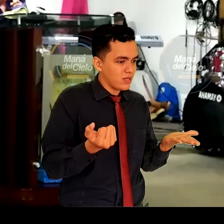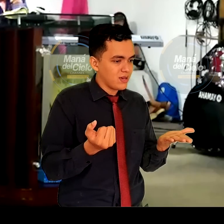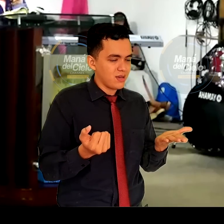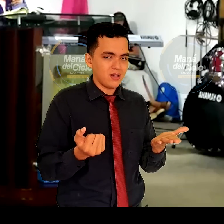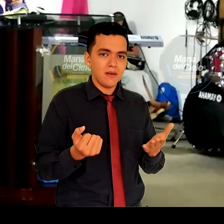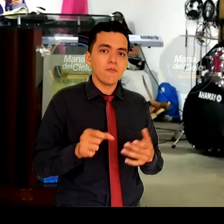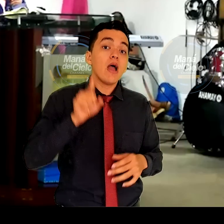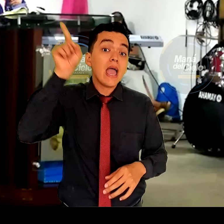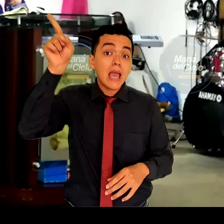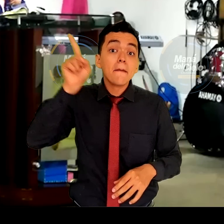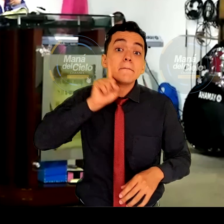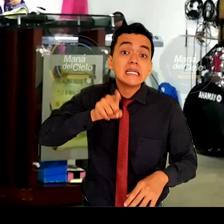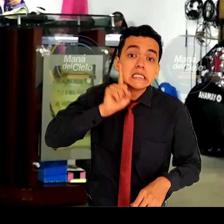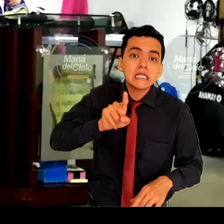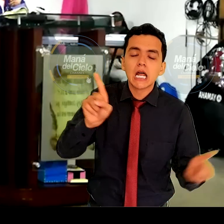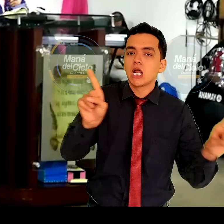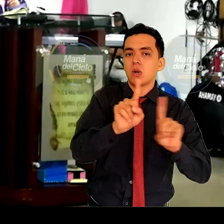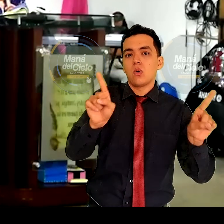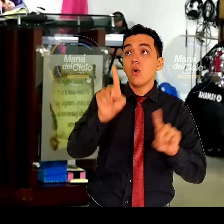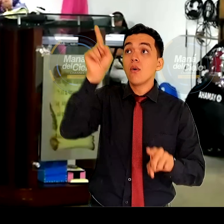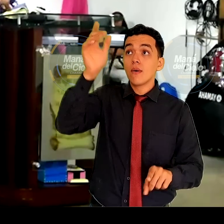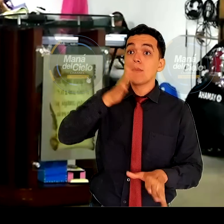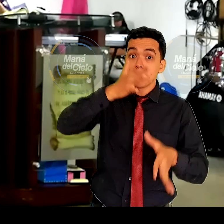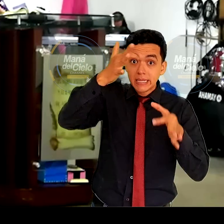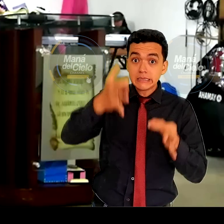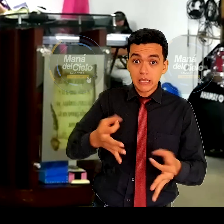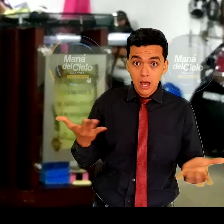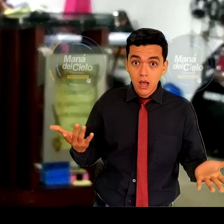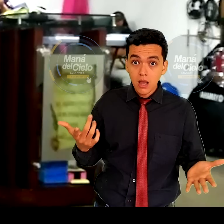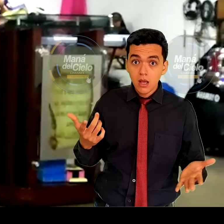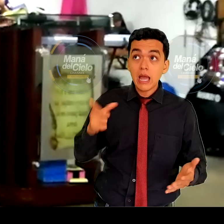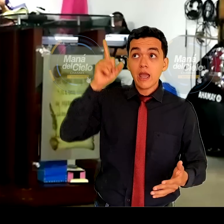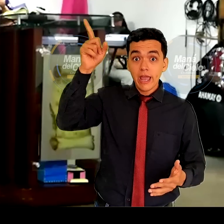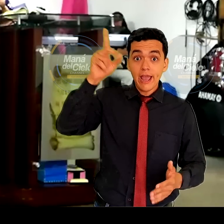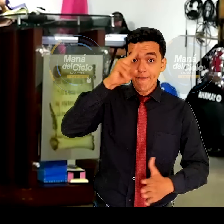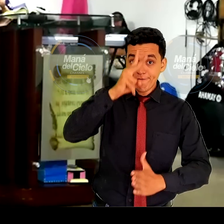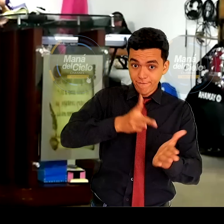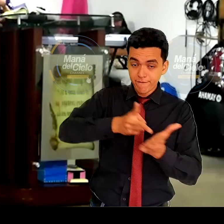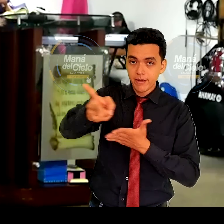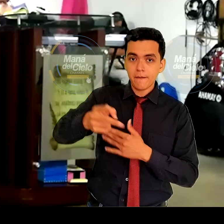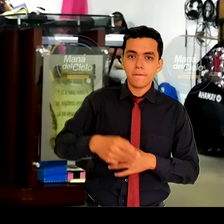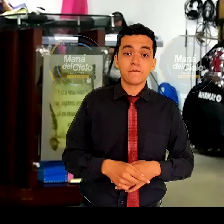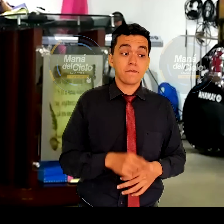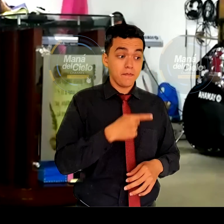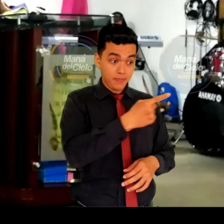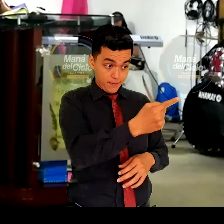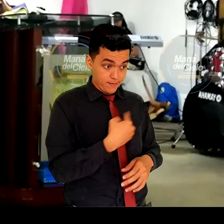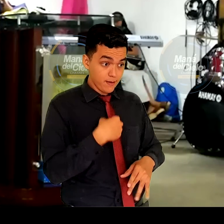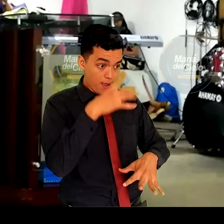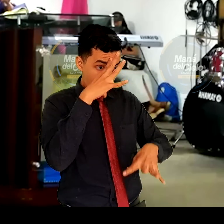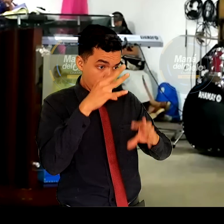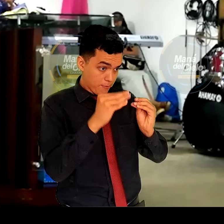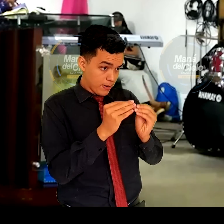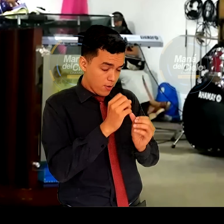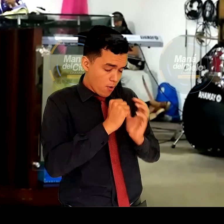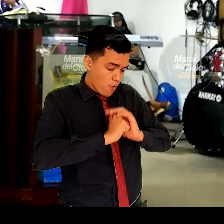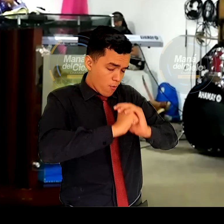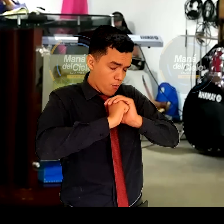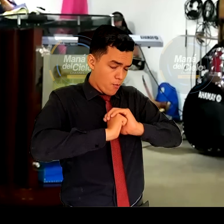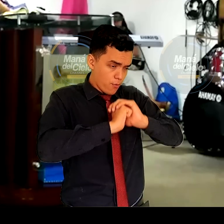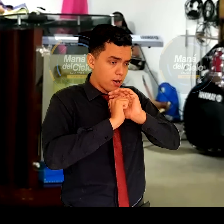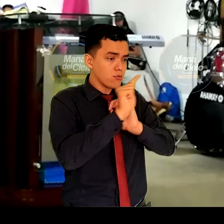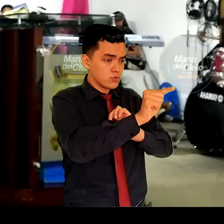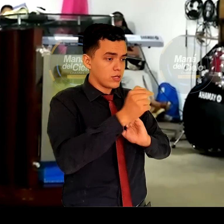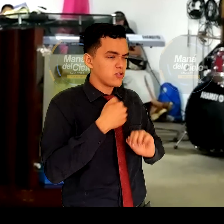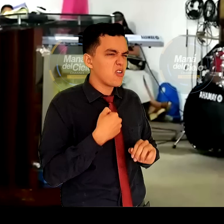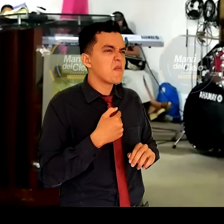se arrepienta. Y yo le dije: vamos a orar. Y vamos a comenzar a orar. Le dije: y vamos